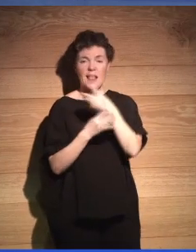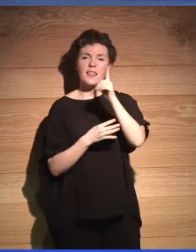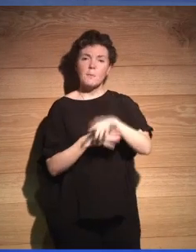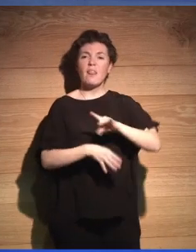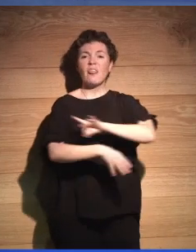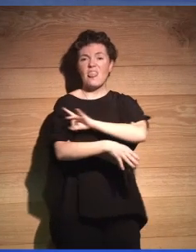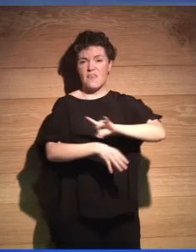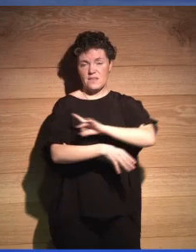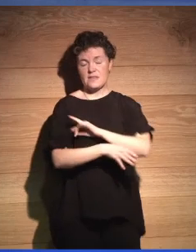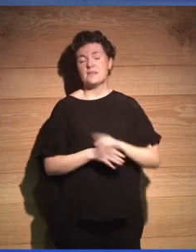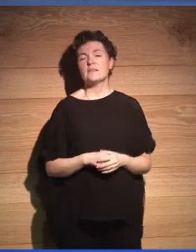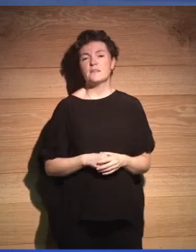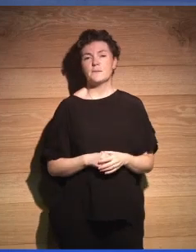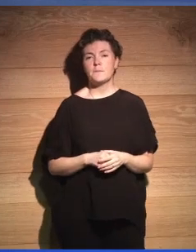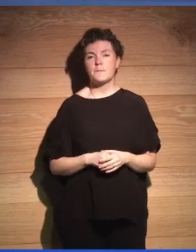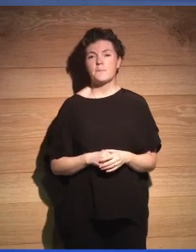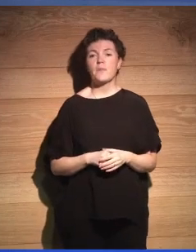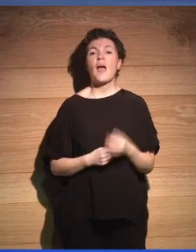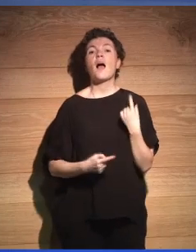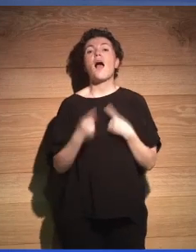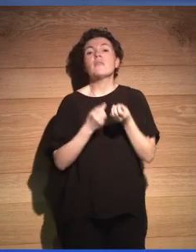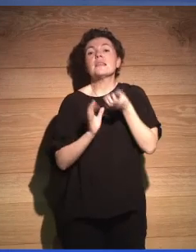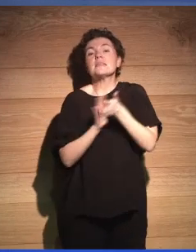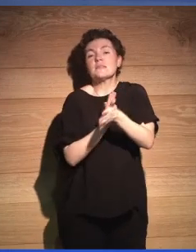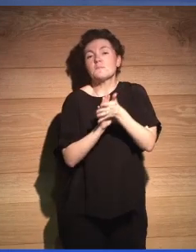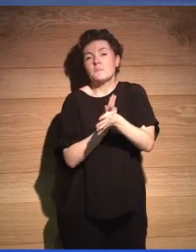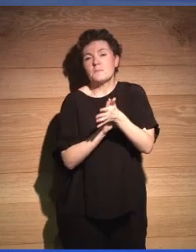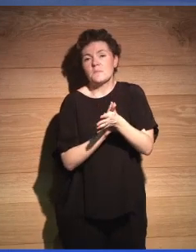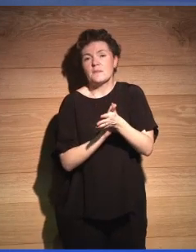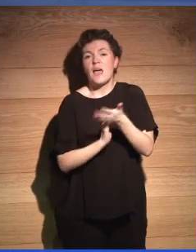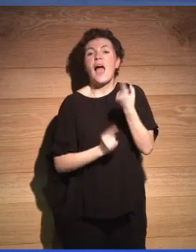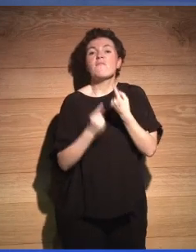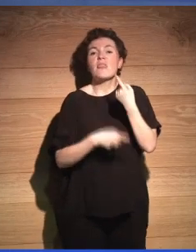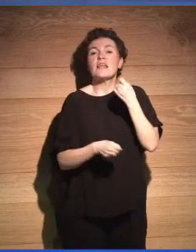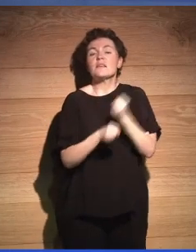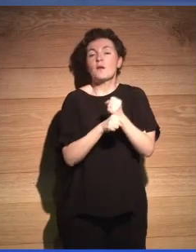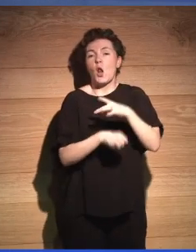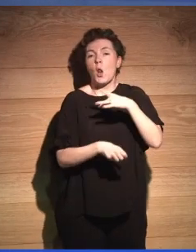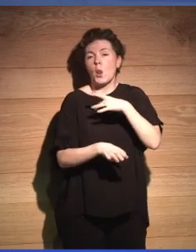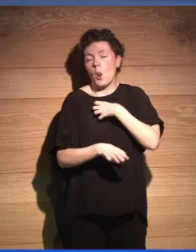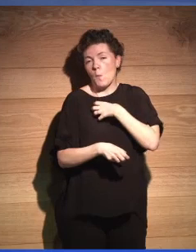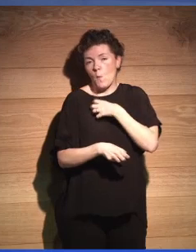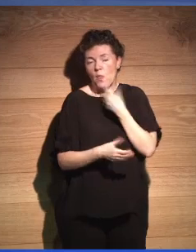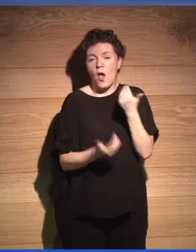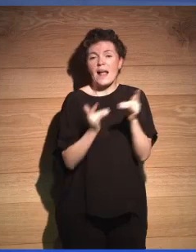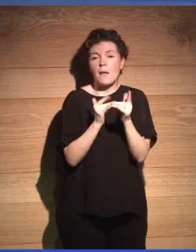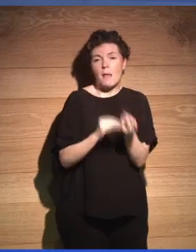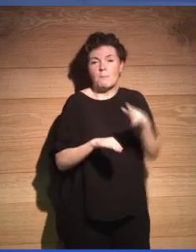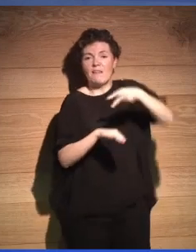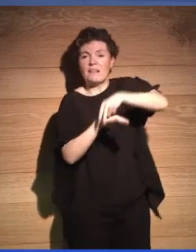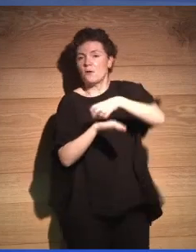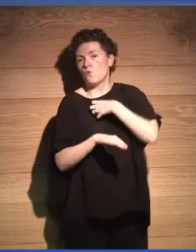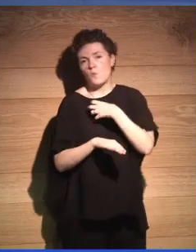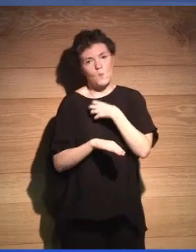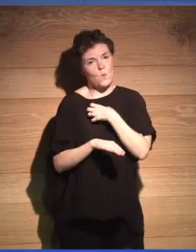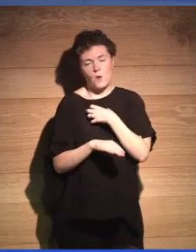de diabetes. Y a veces cuenta que a veces no podía trabajar, no podía levantarse de la cama,